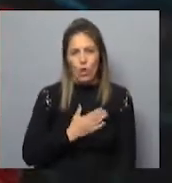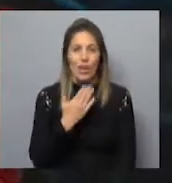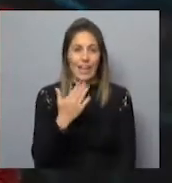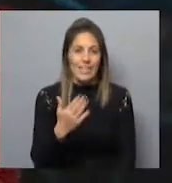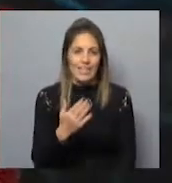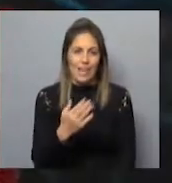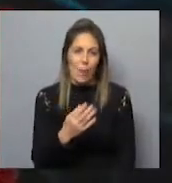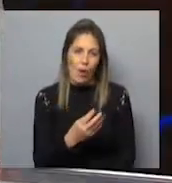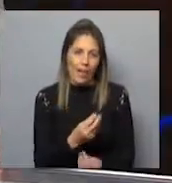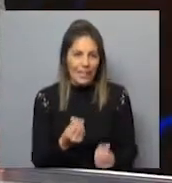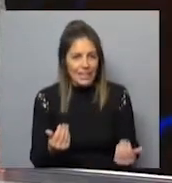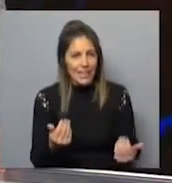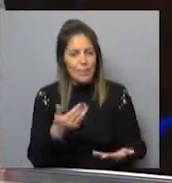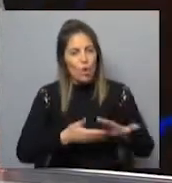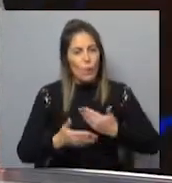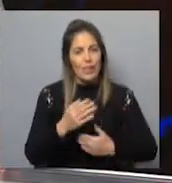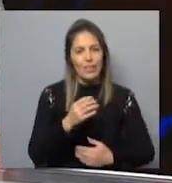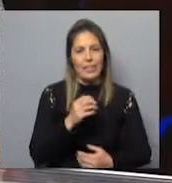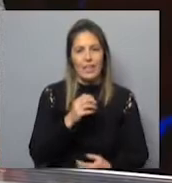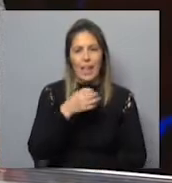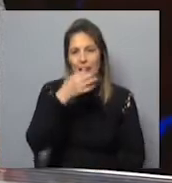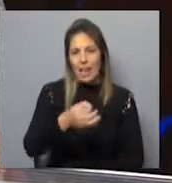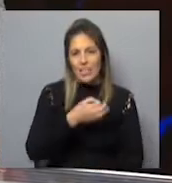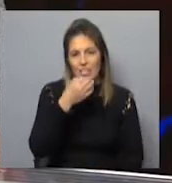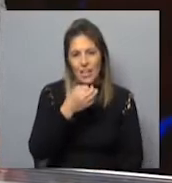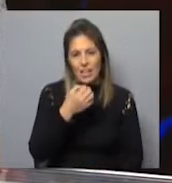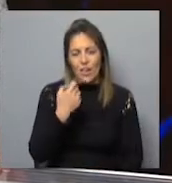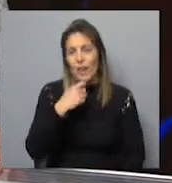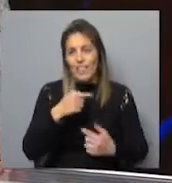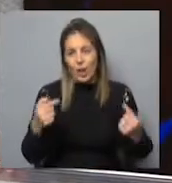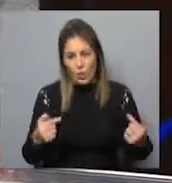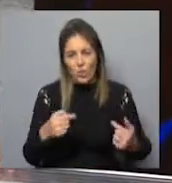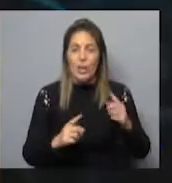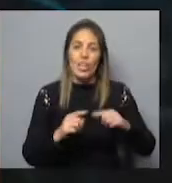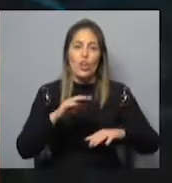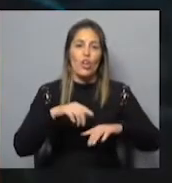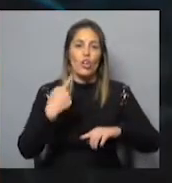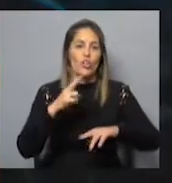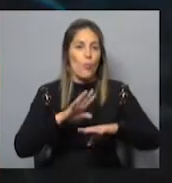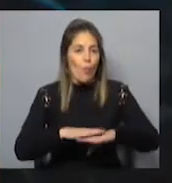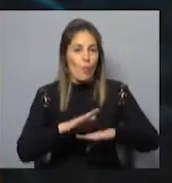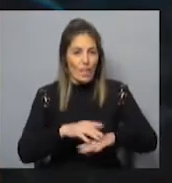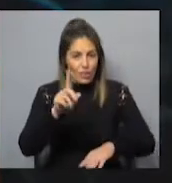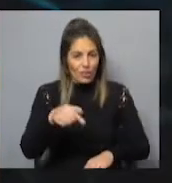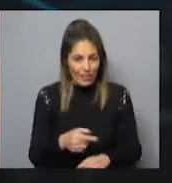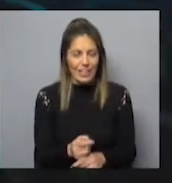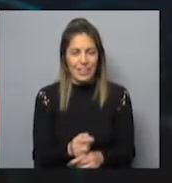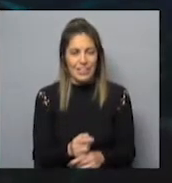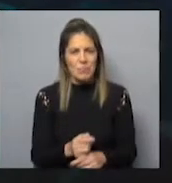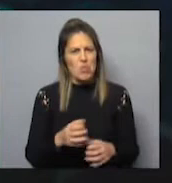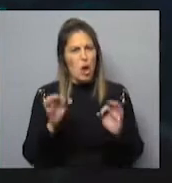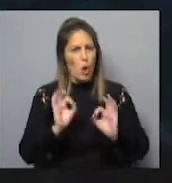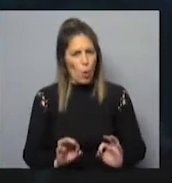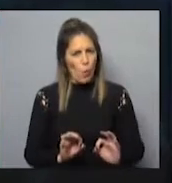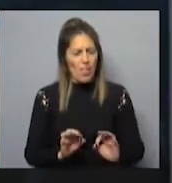calidez y por compartir esta charla bueno nos quedarán cosas pero en algún momento tendría duda y creo que que dimos con un